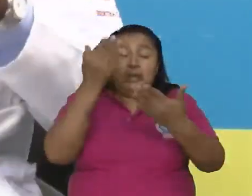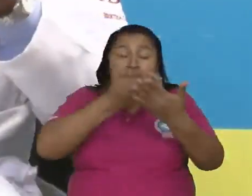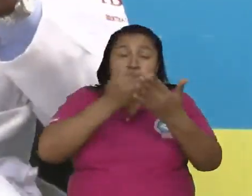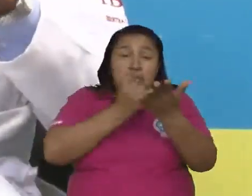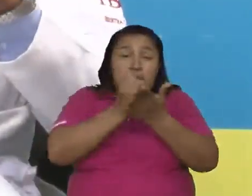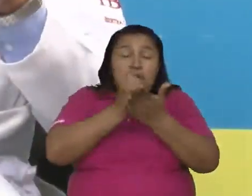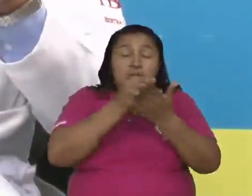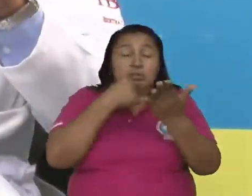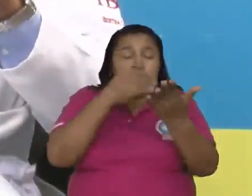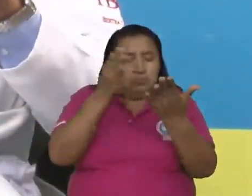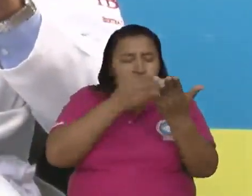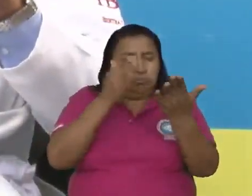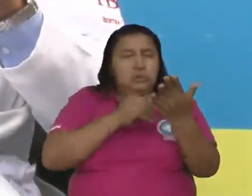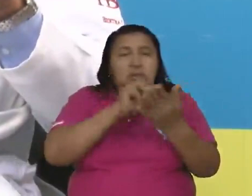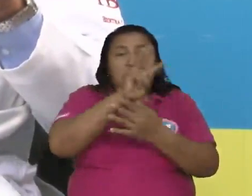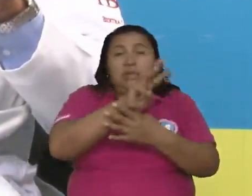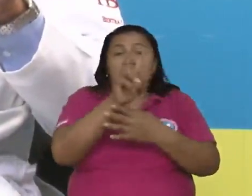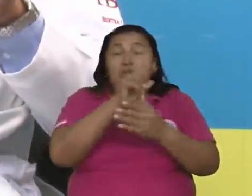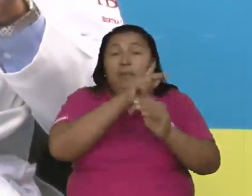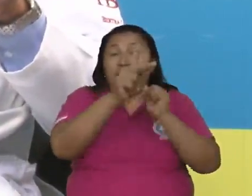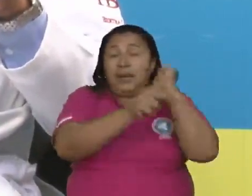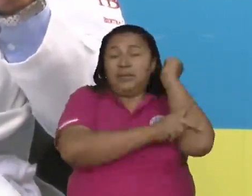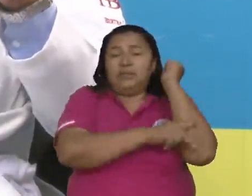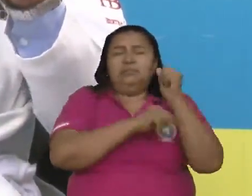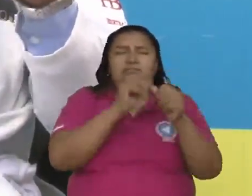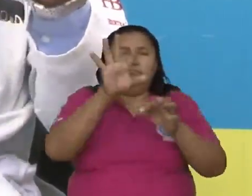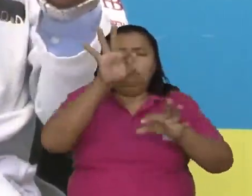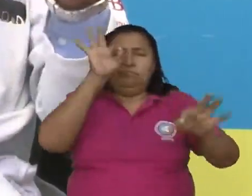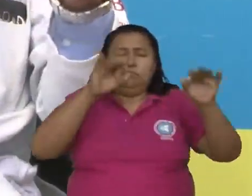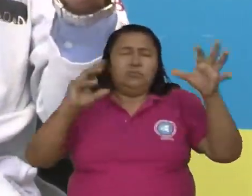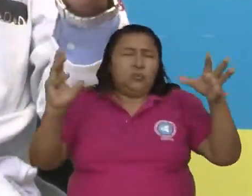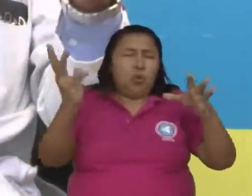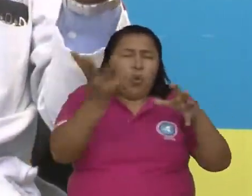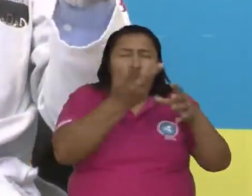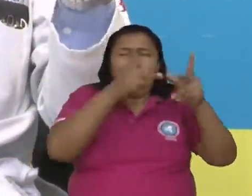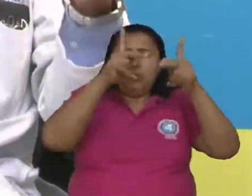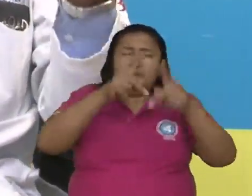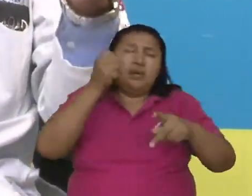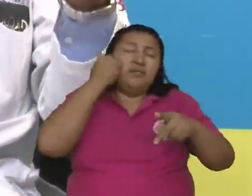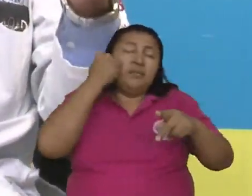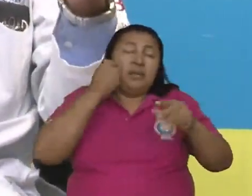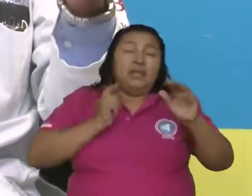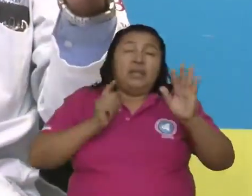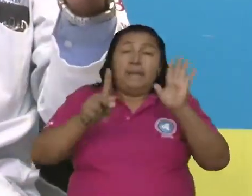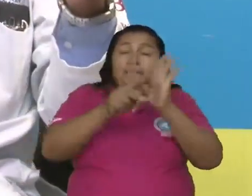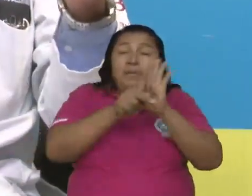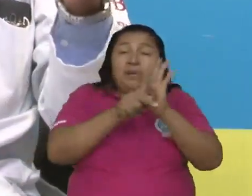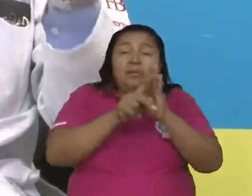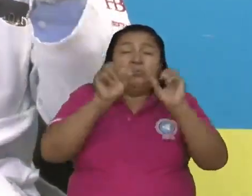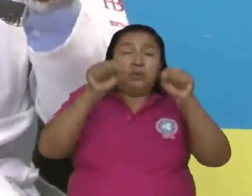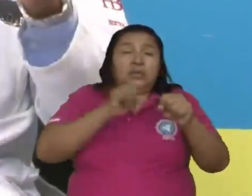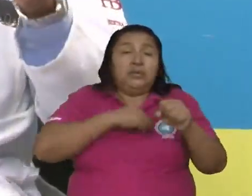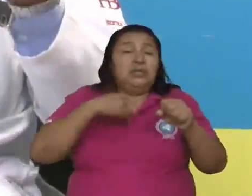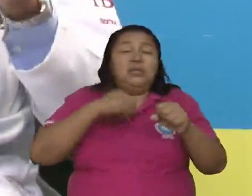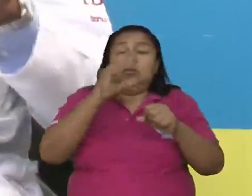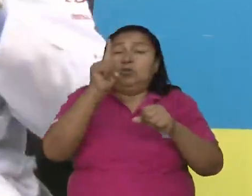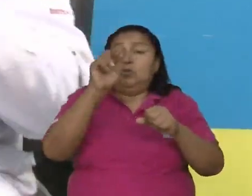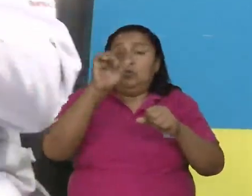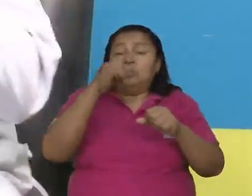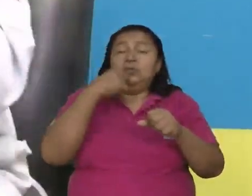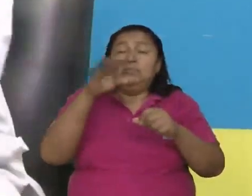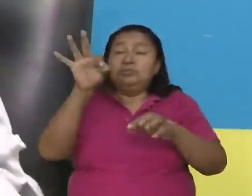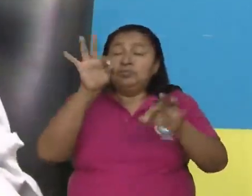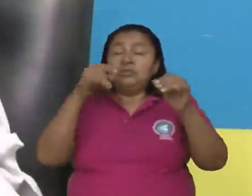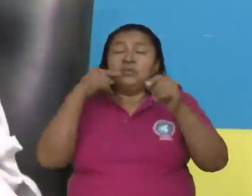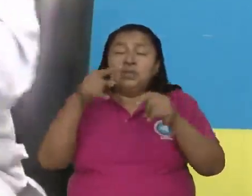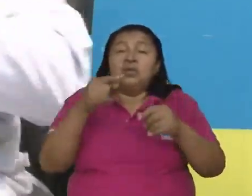a la conclusión, se hizo en 32 países. Agarraron todos los pacientes que tenían riesgo de hacer trombosis y vieron si se le ponía